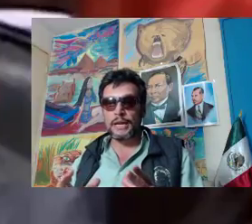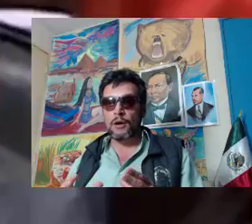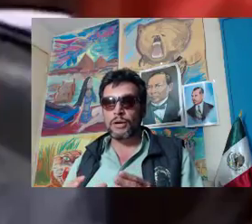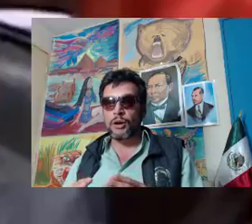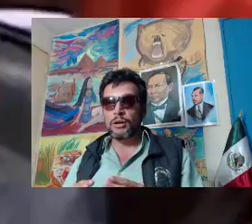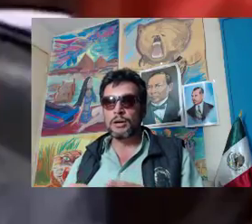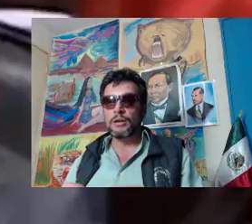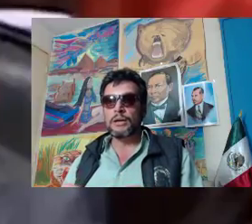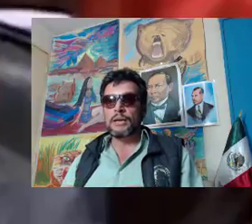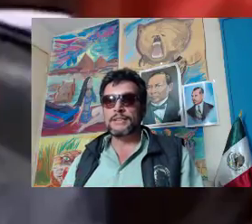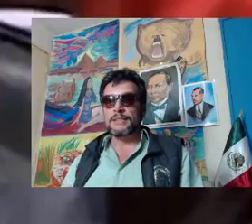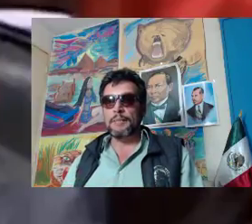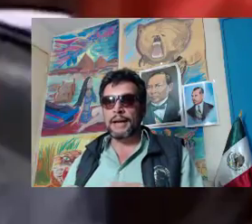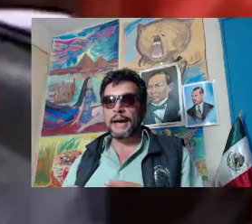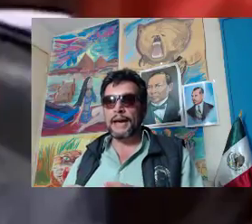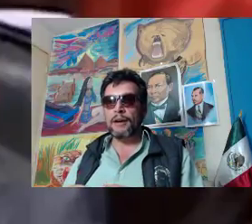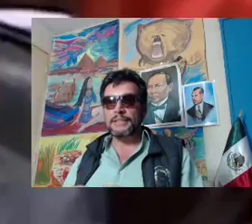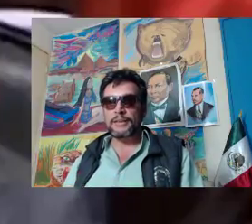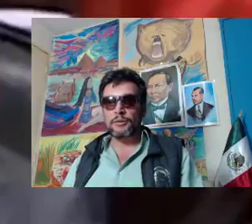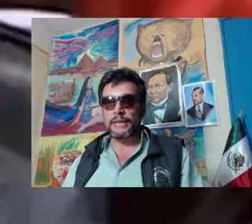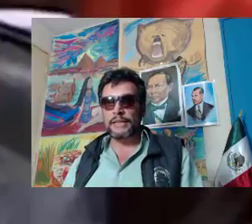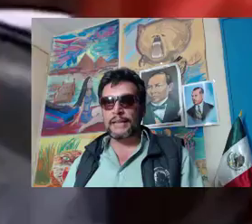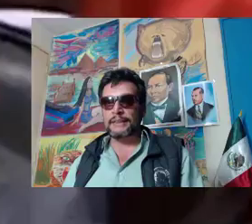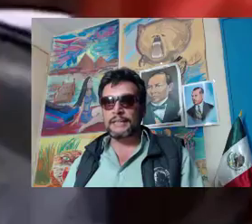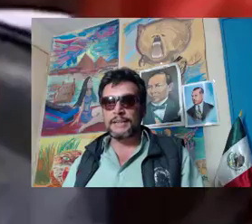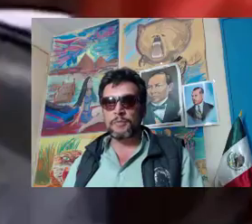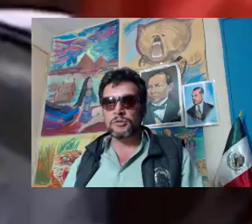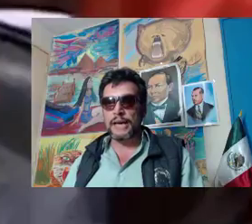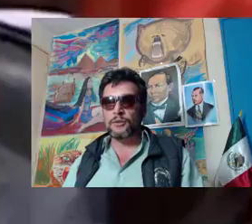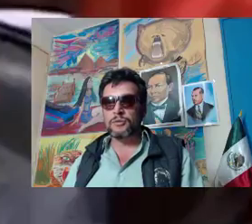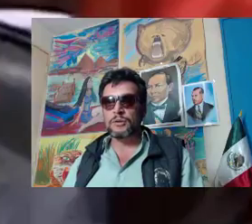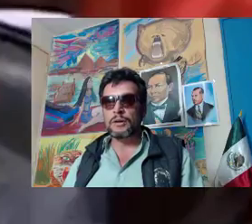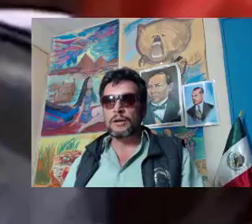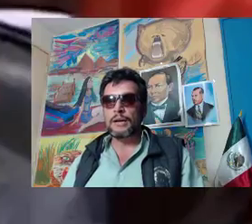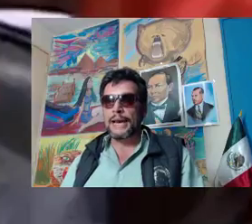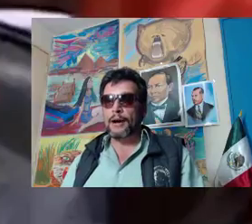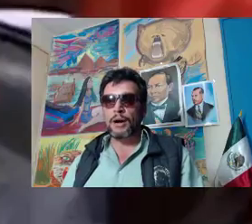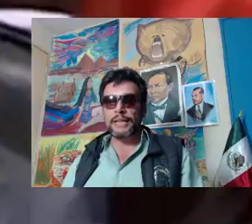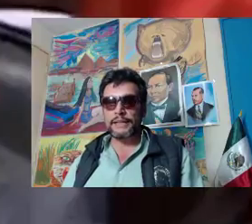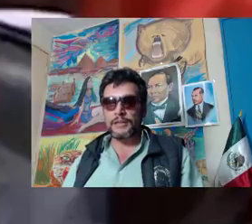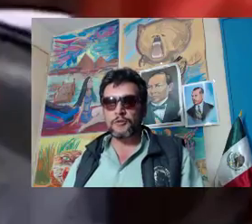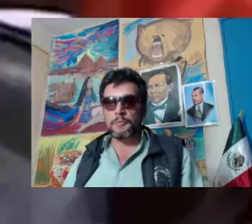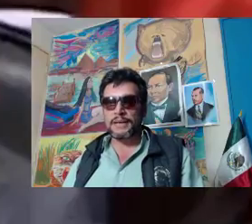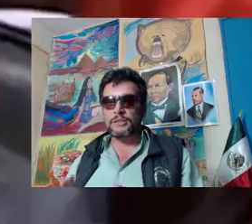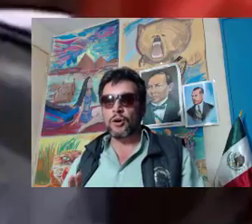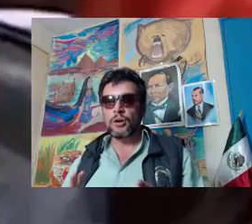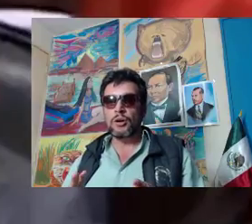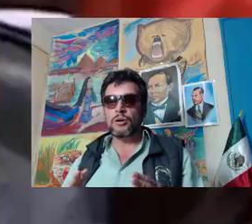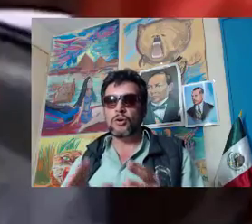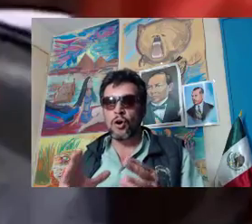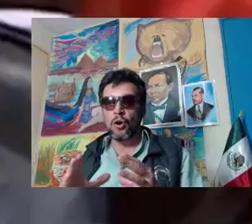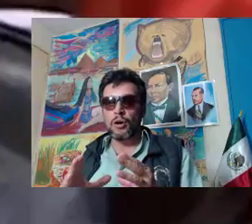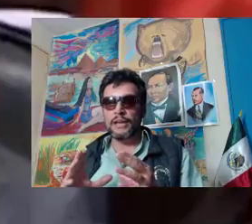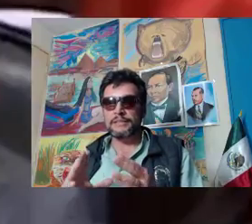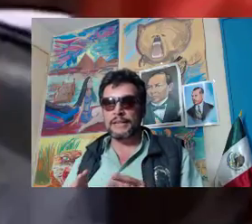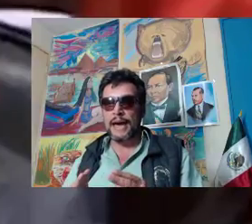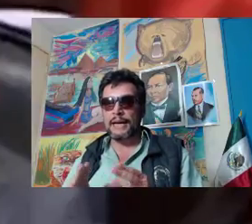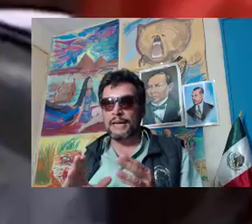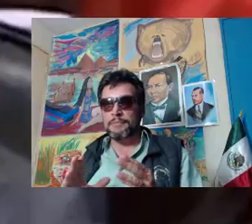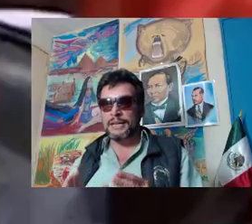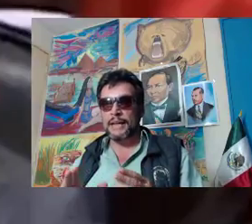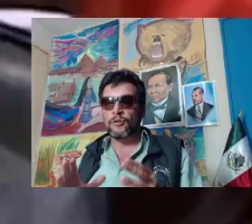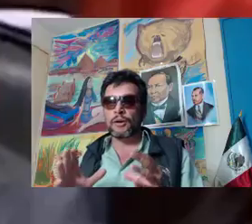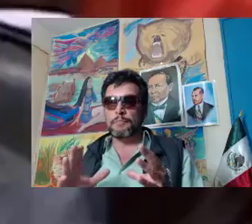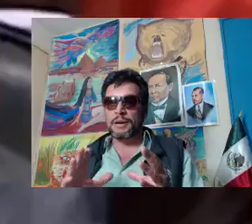el Congreso de la Unión, si se manejaron así durante tantísimos años, la Cuarta Transformación no